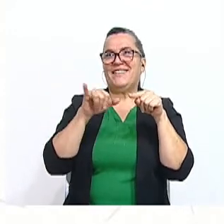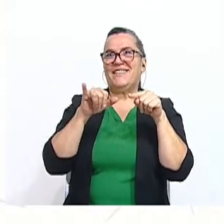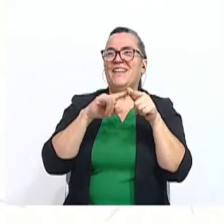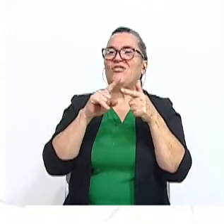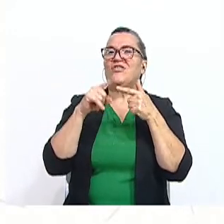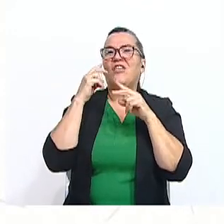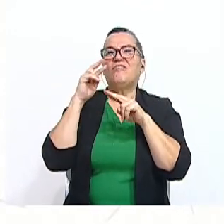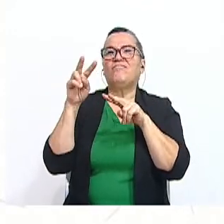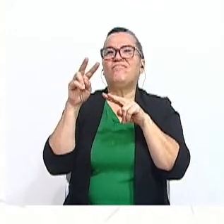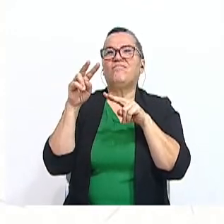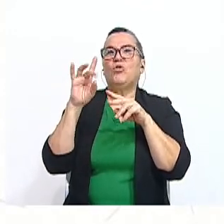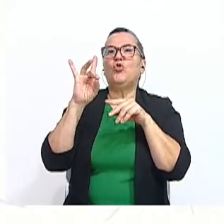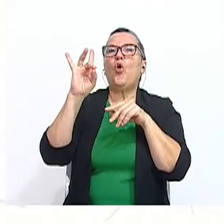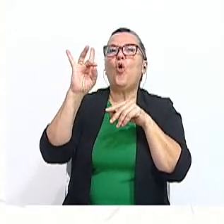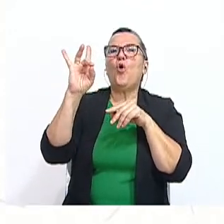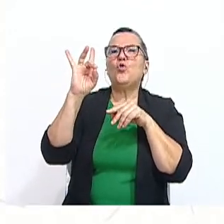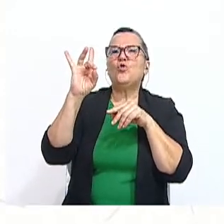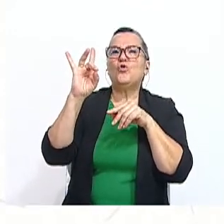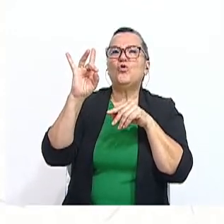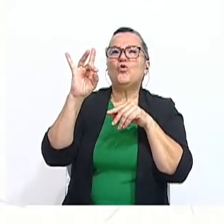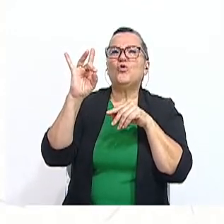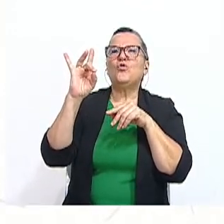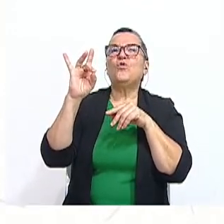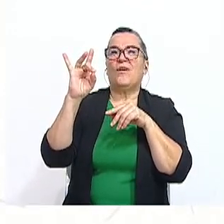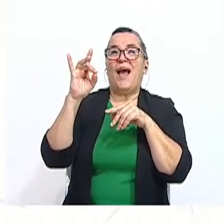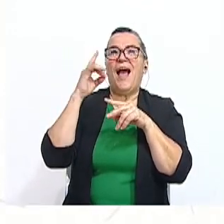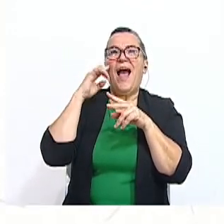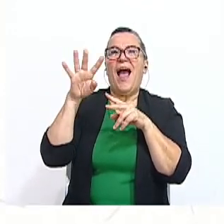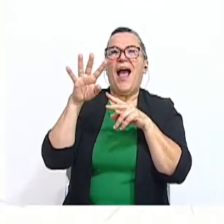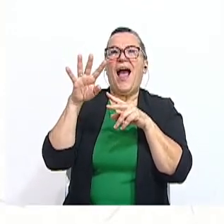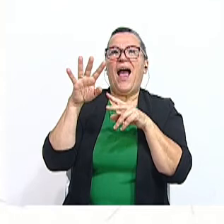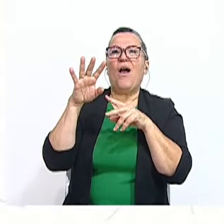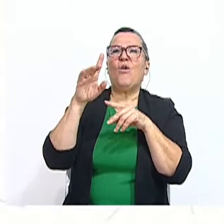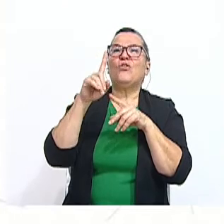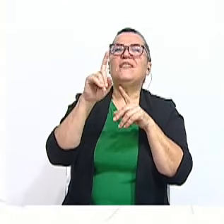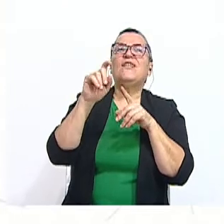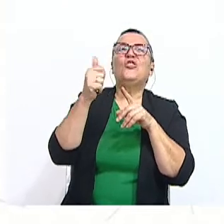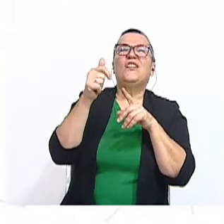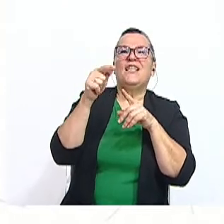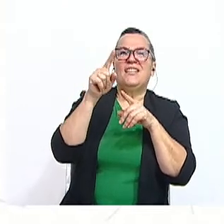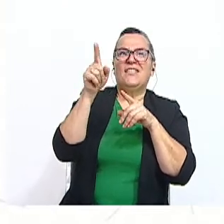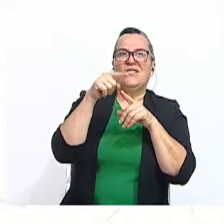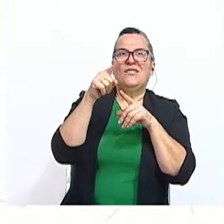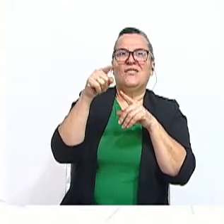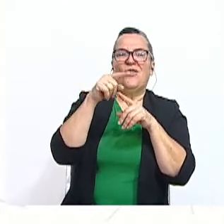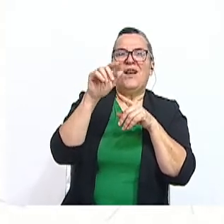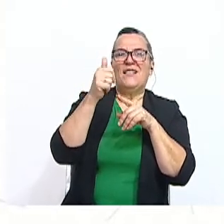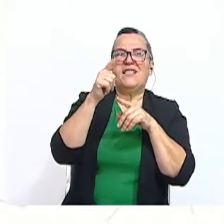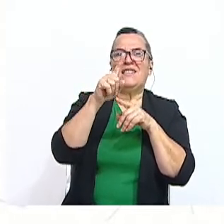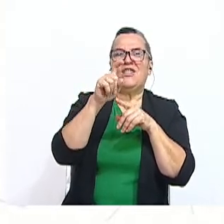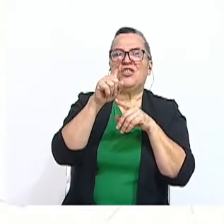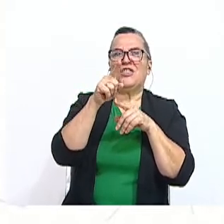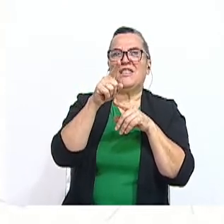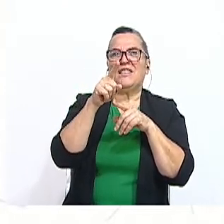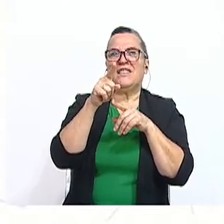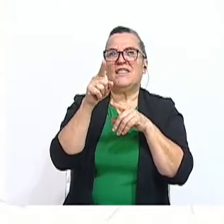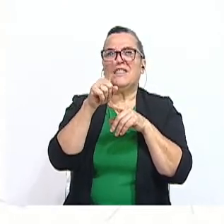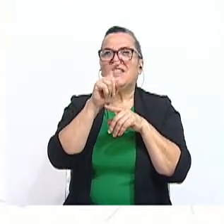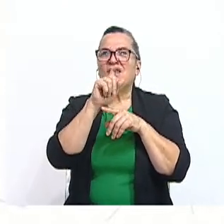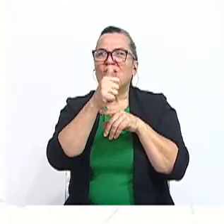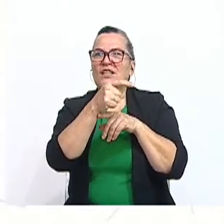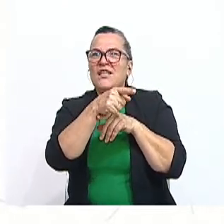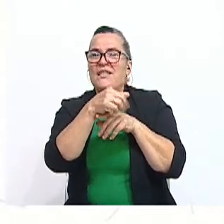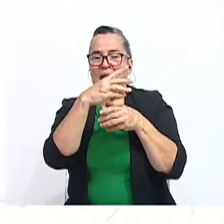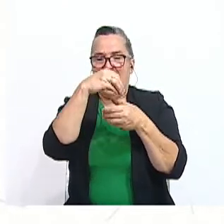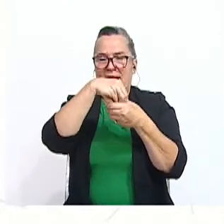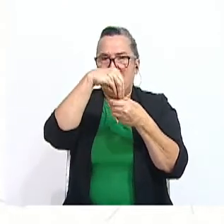determinemos la medida del ángulo 8. ¿Les parece? Con 110, con el ángulo de 110. ¿Está bien? A ver, están en la parte